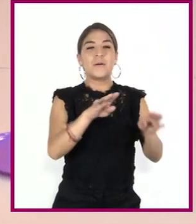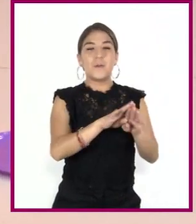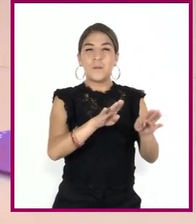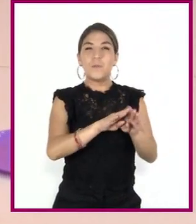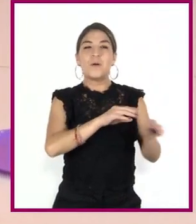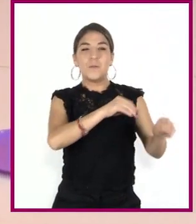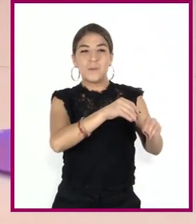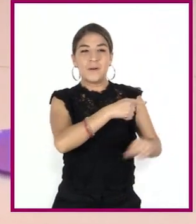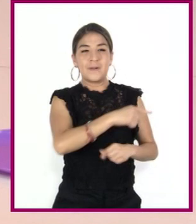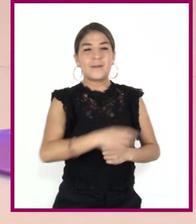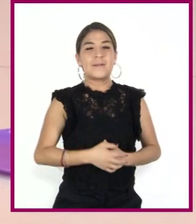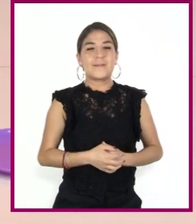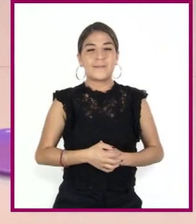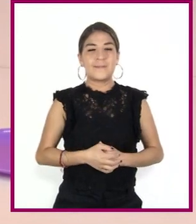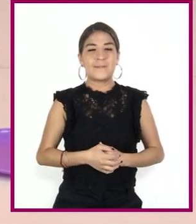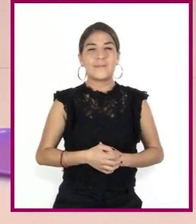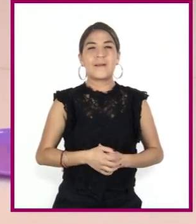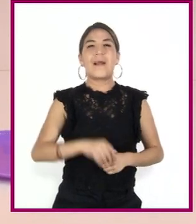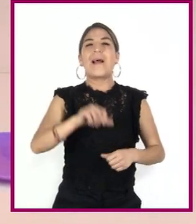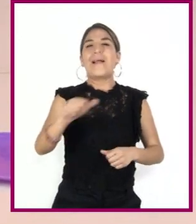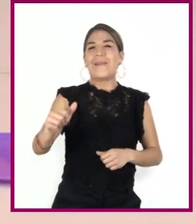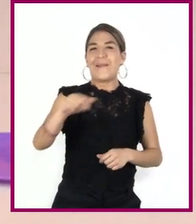llevar hacia atrás.